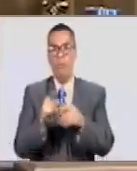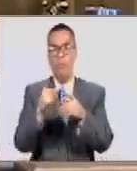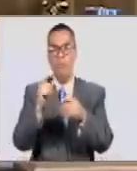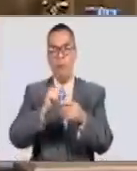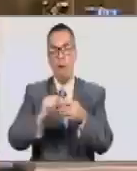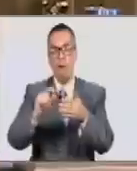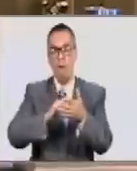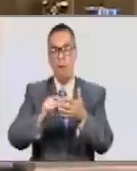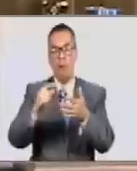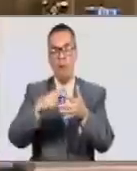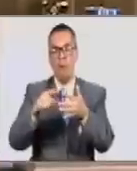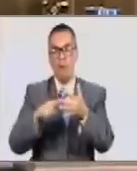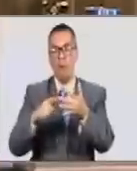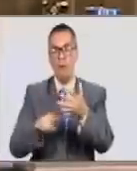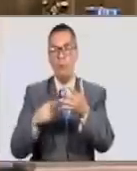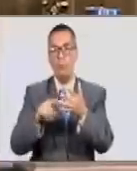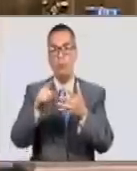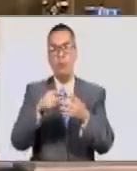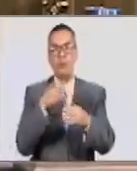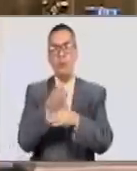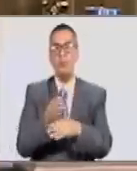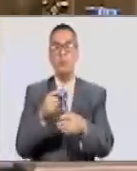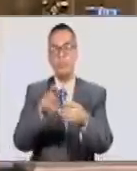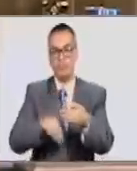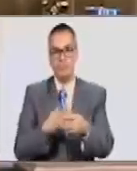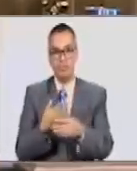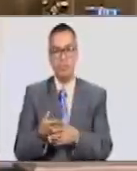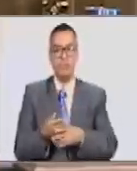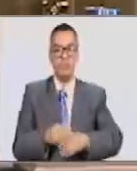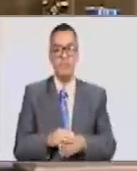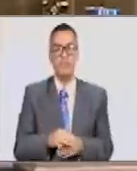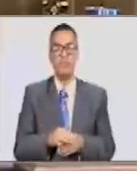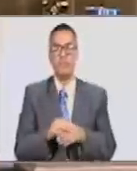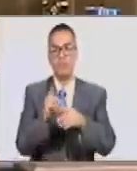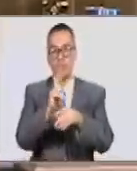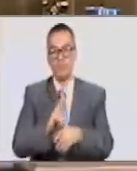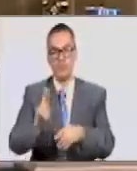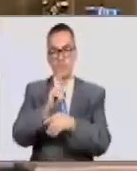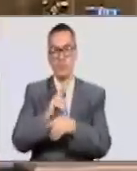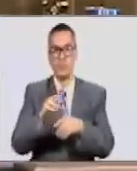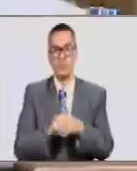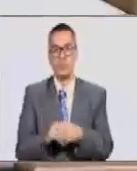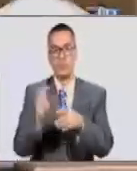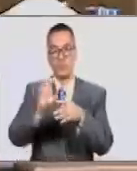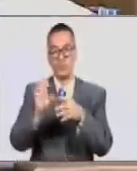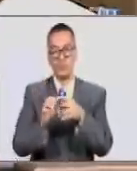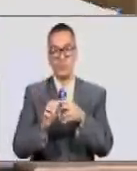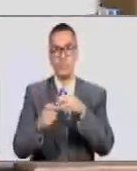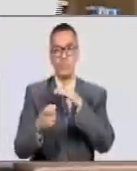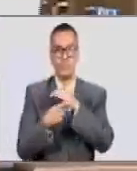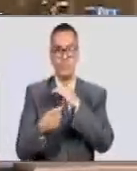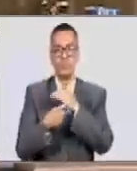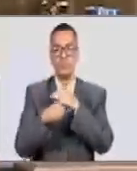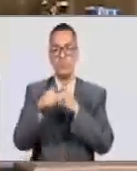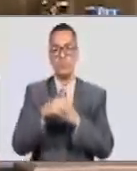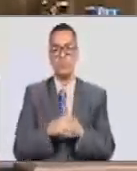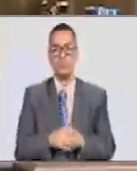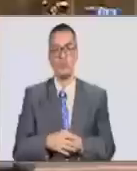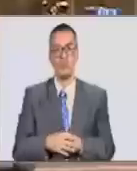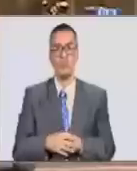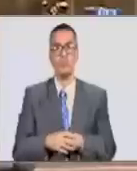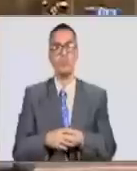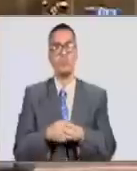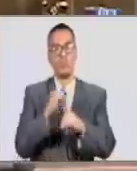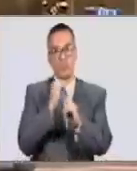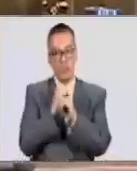requisitos y exigencias a las y los contribuyentes, maximizando el uso de los elementos tecnológicos.